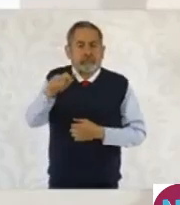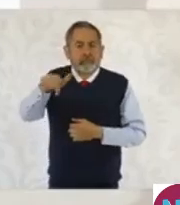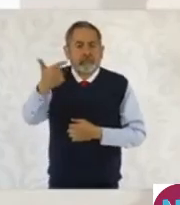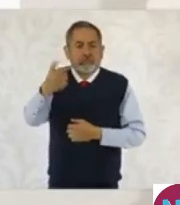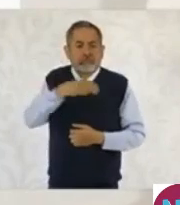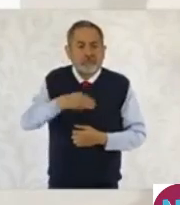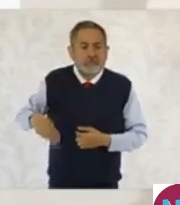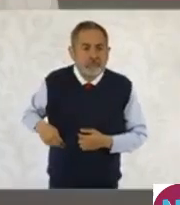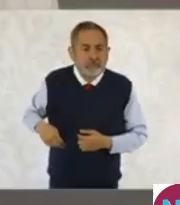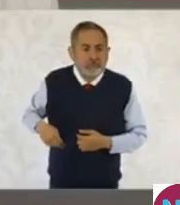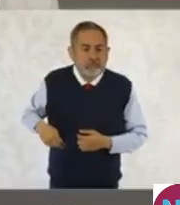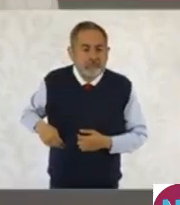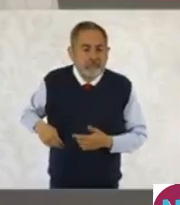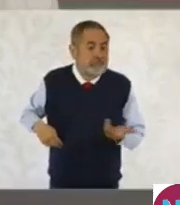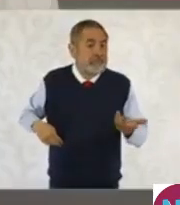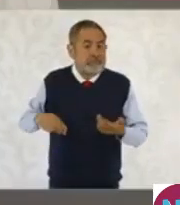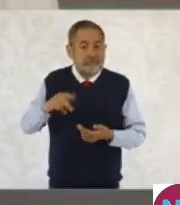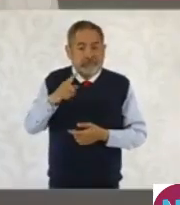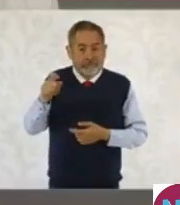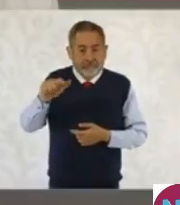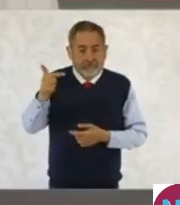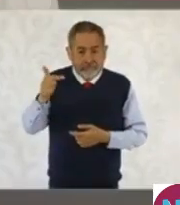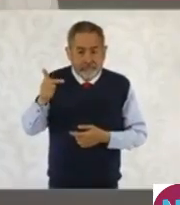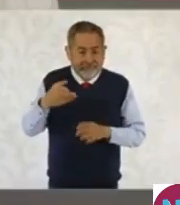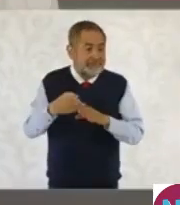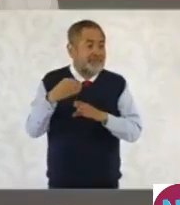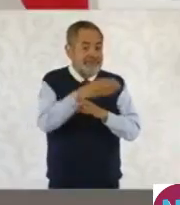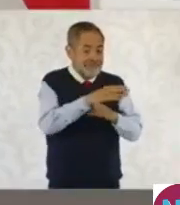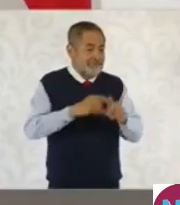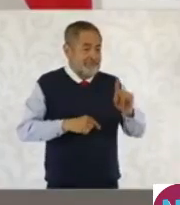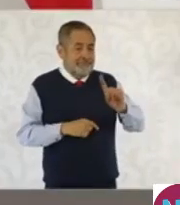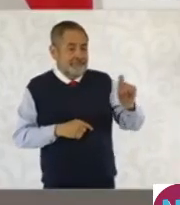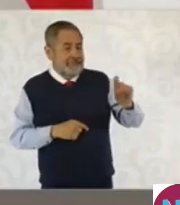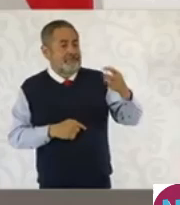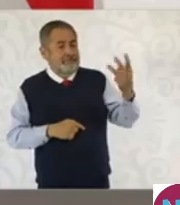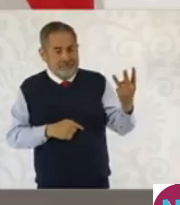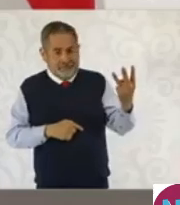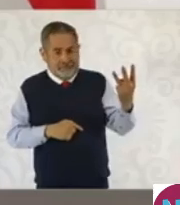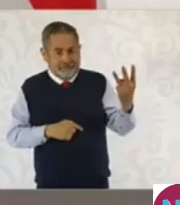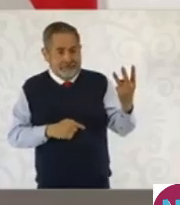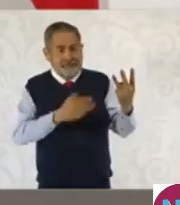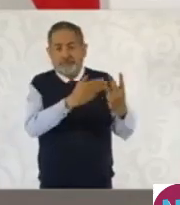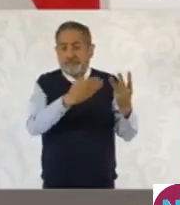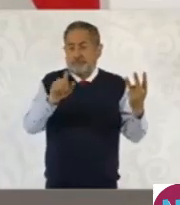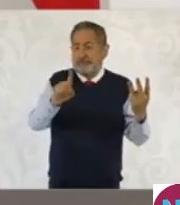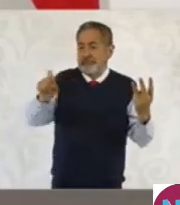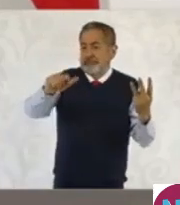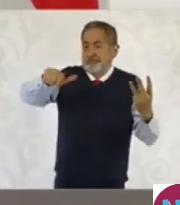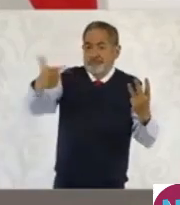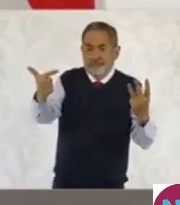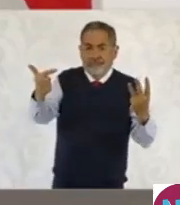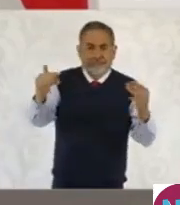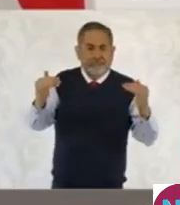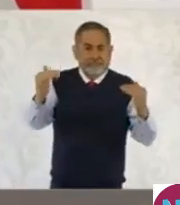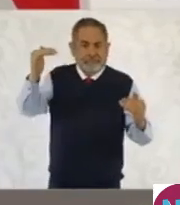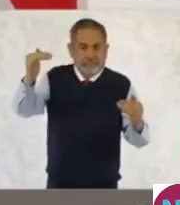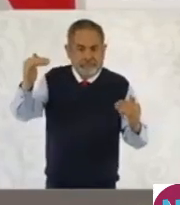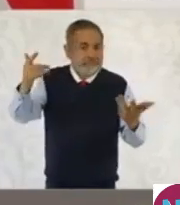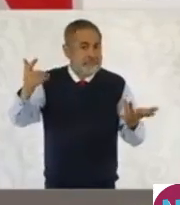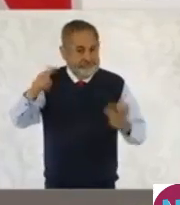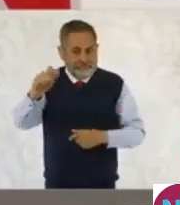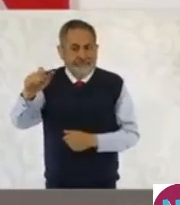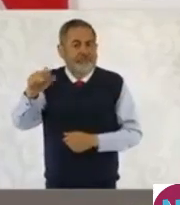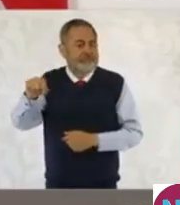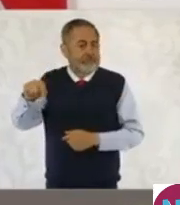municipios, o sea, tenían 103 y ahora tienen 112.